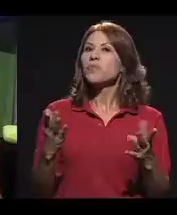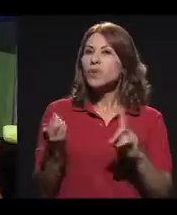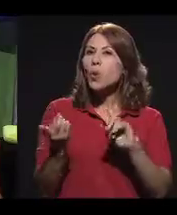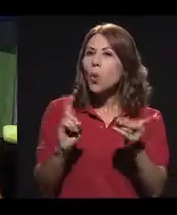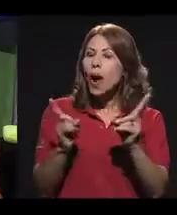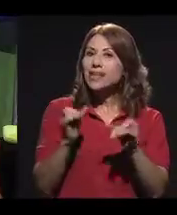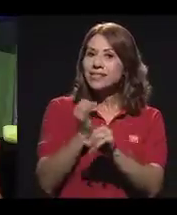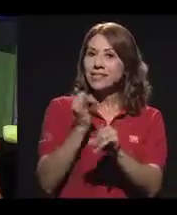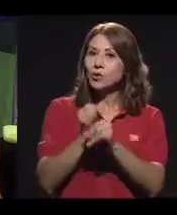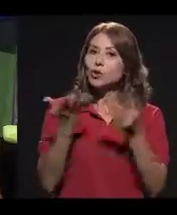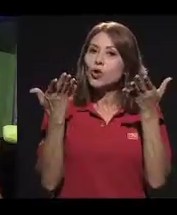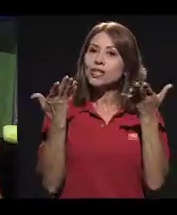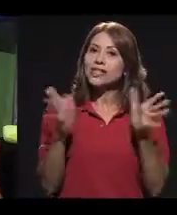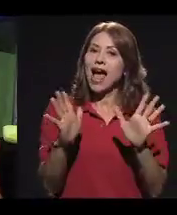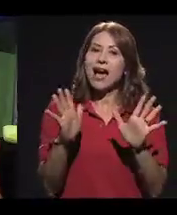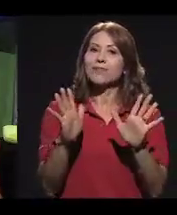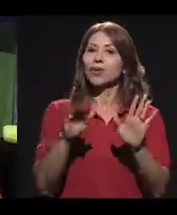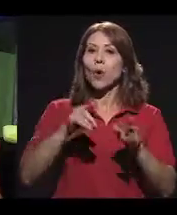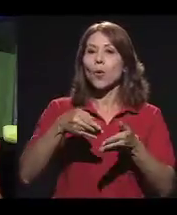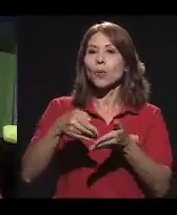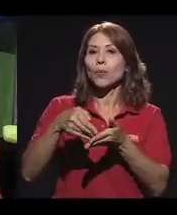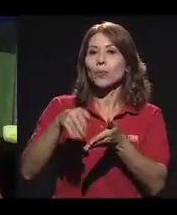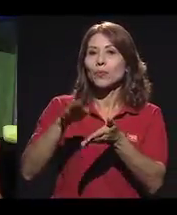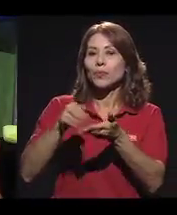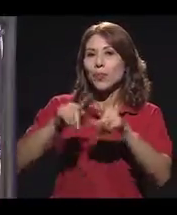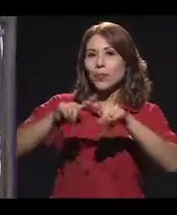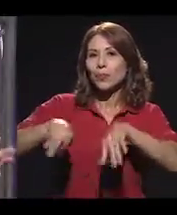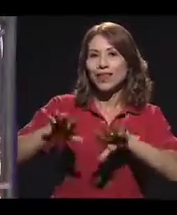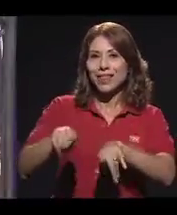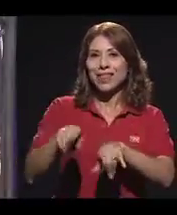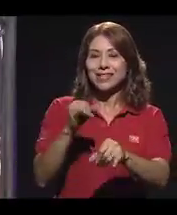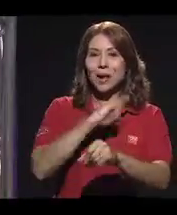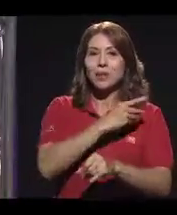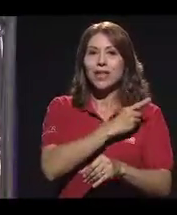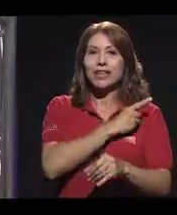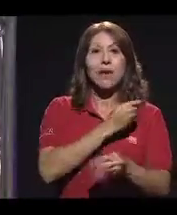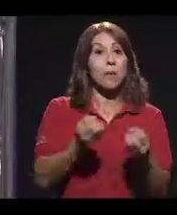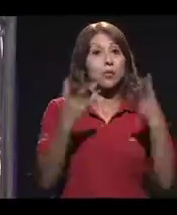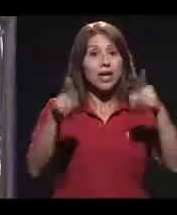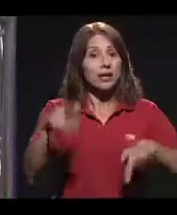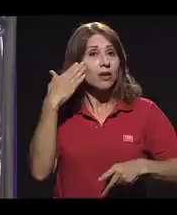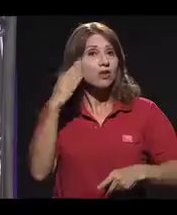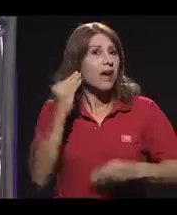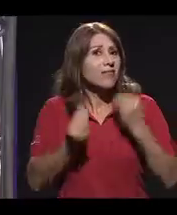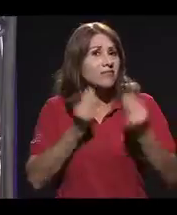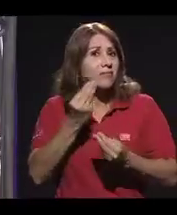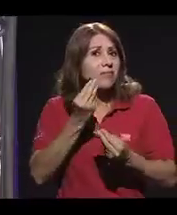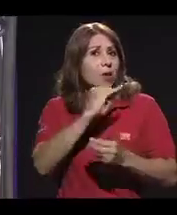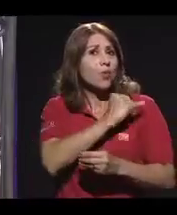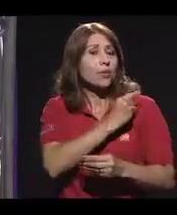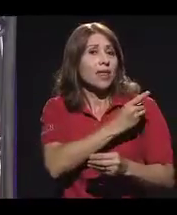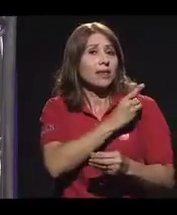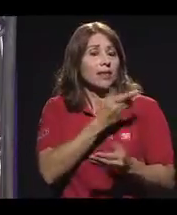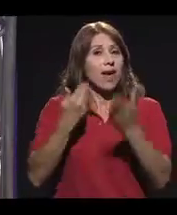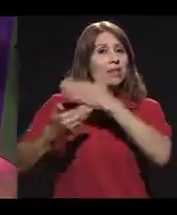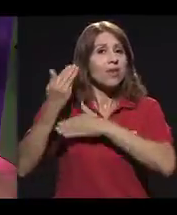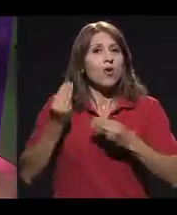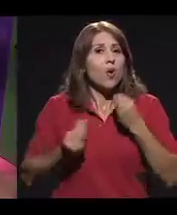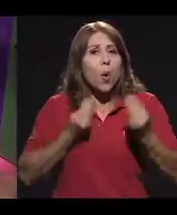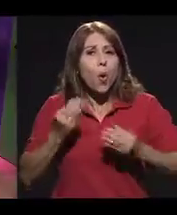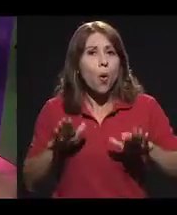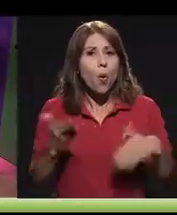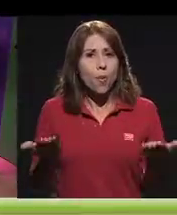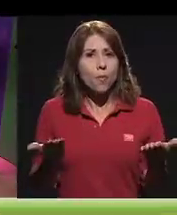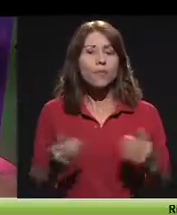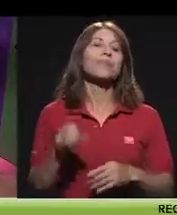de esta Junta Directiva? También para poner en perspectiva, mucha gente no conoce cómo estaba conformada la Junta anterior. Correcto, sí, digamos, dentro de los